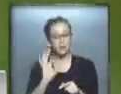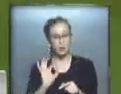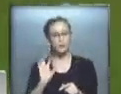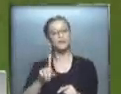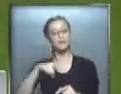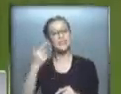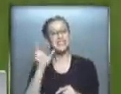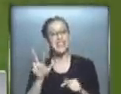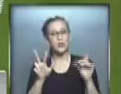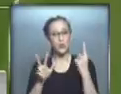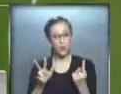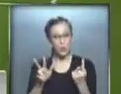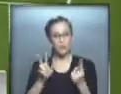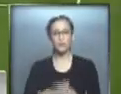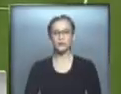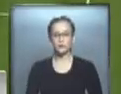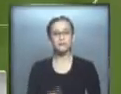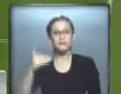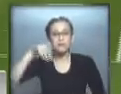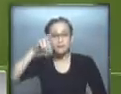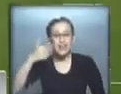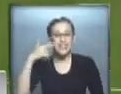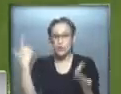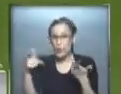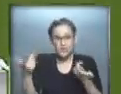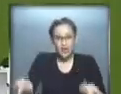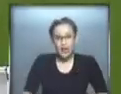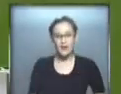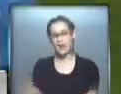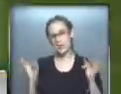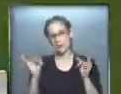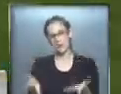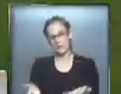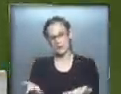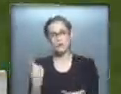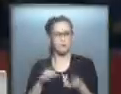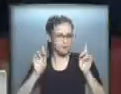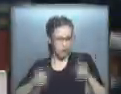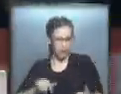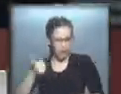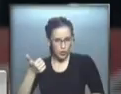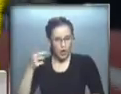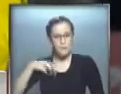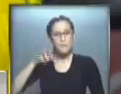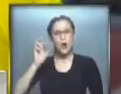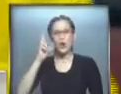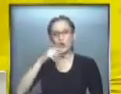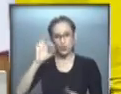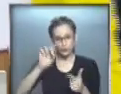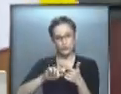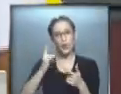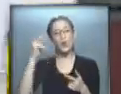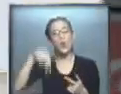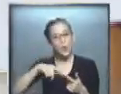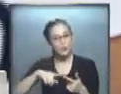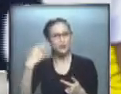3 a 1 un tridente ofensivo y que exilio en el mes y tuvo al pocho lavezzi hacerse un abuelo que